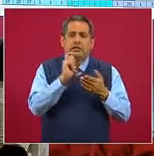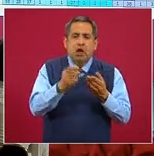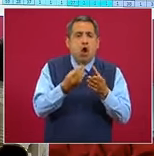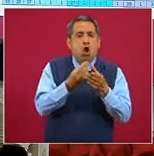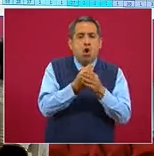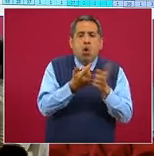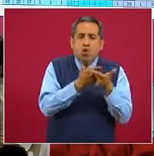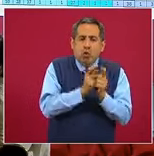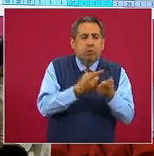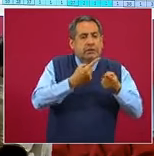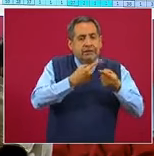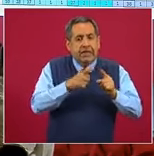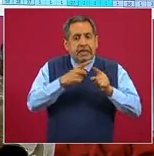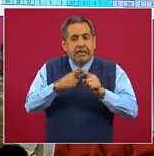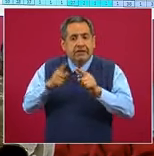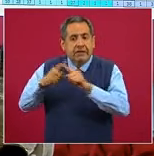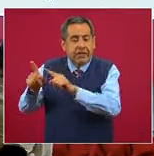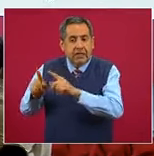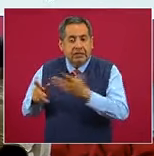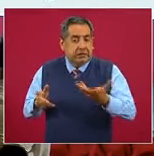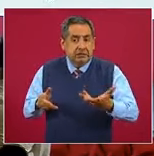ahorita, por favor, me das la siguiente.